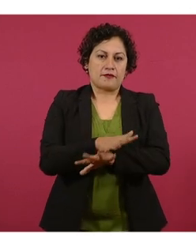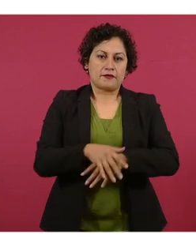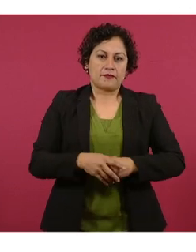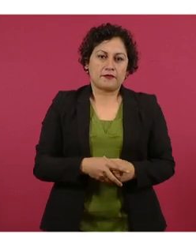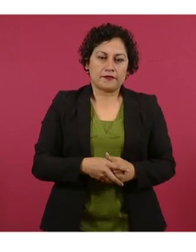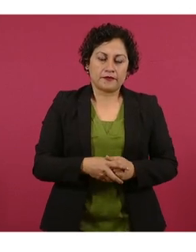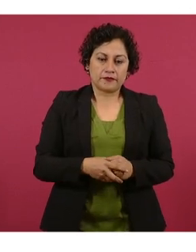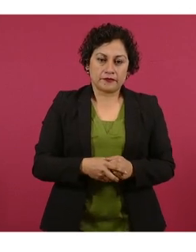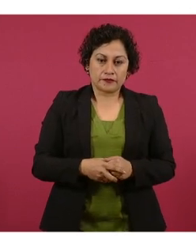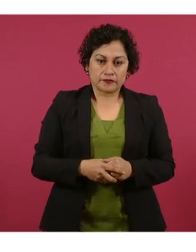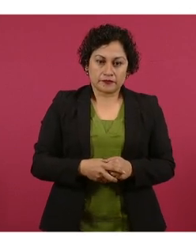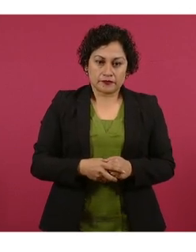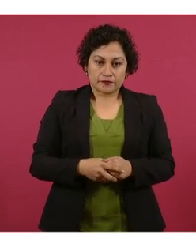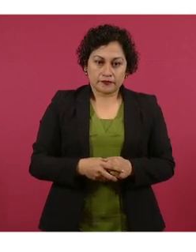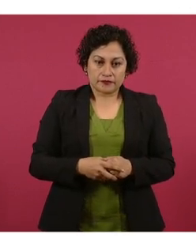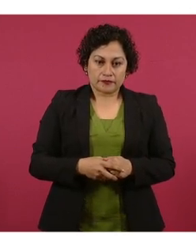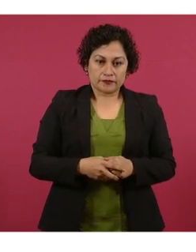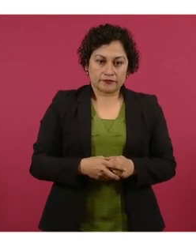¿Y ya incluyen a Milei?